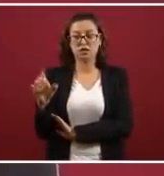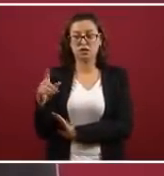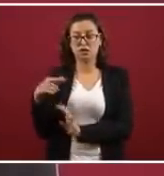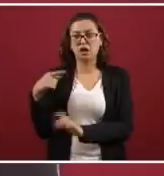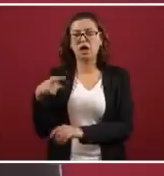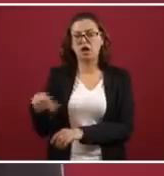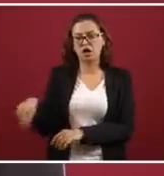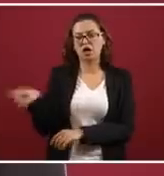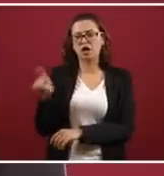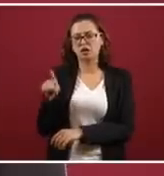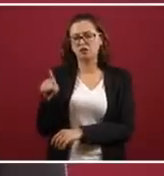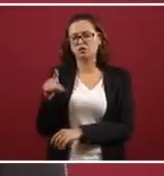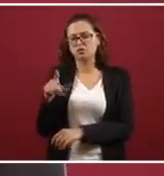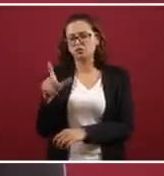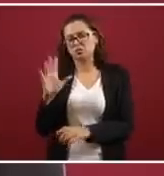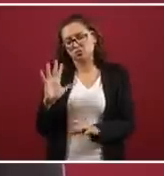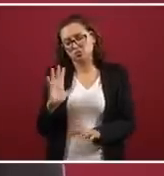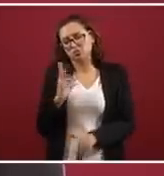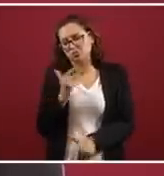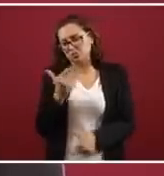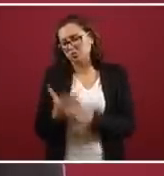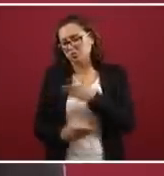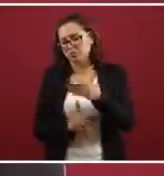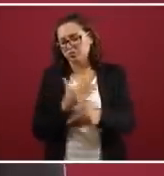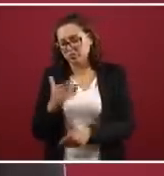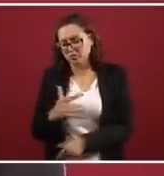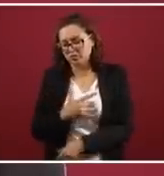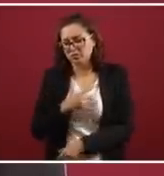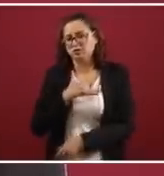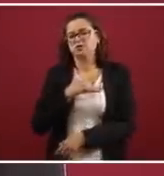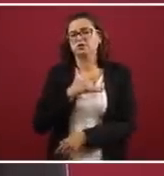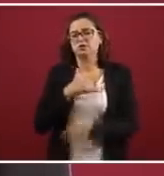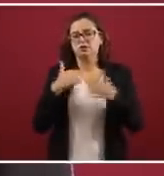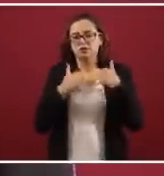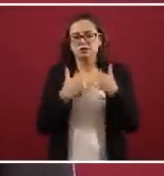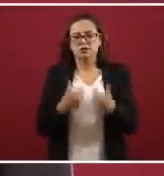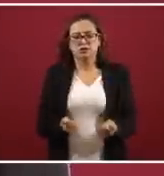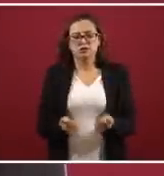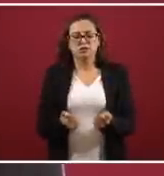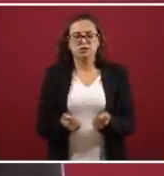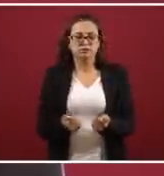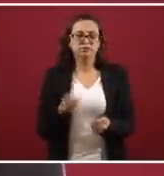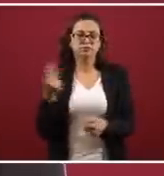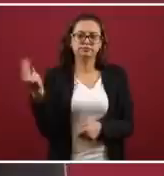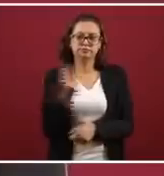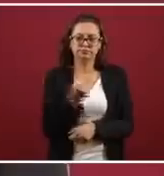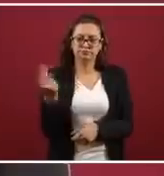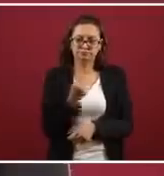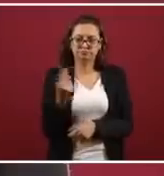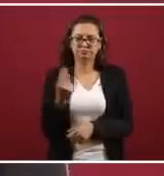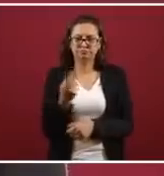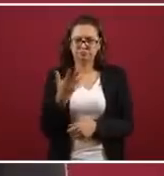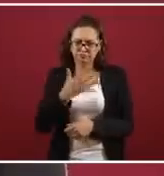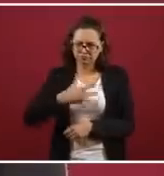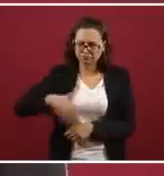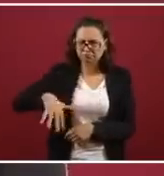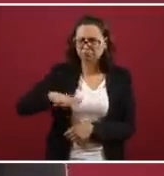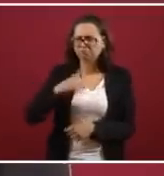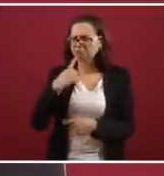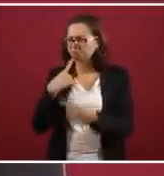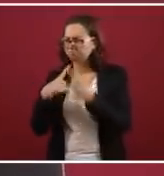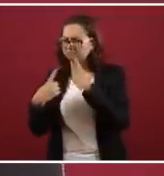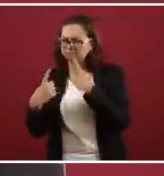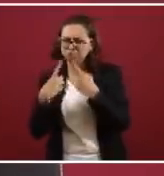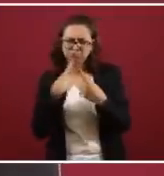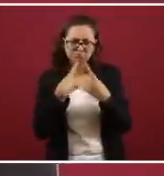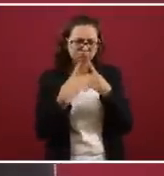reunión, van a tomar en cuenta ese punto de vista. Y hay que buscar la forma, hay